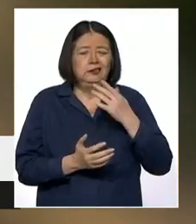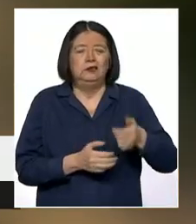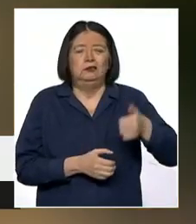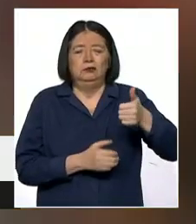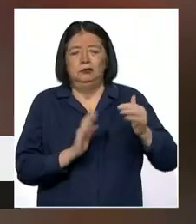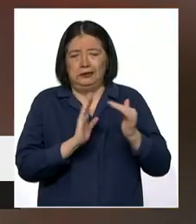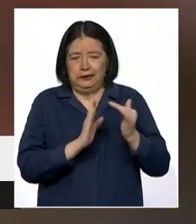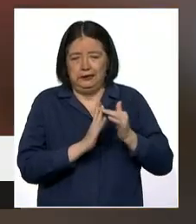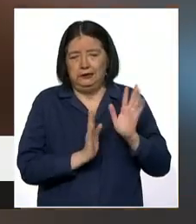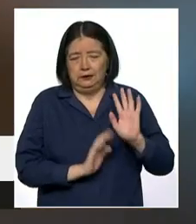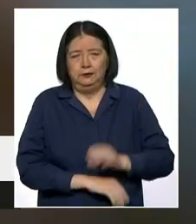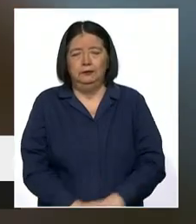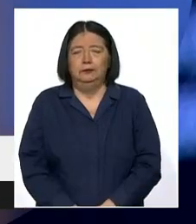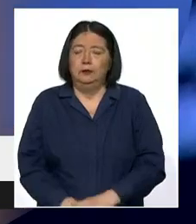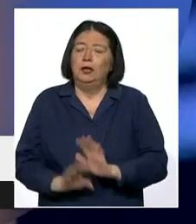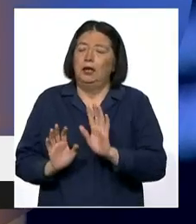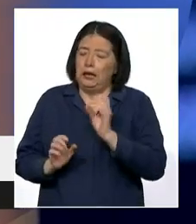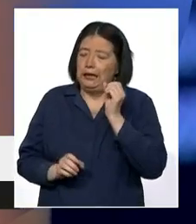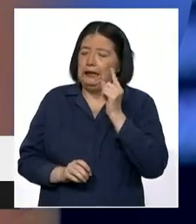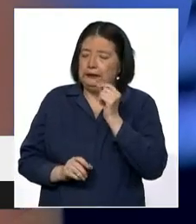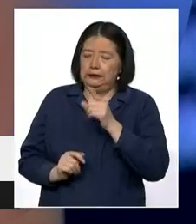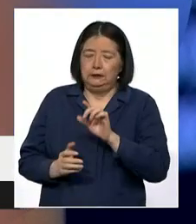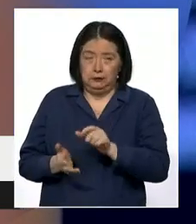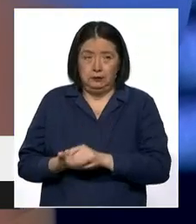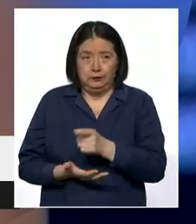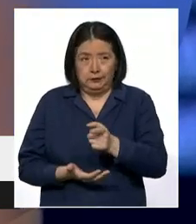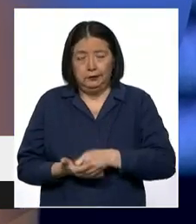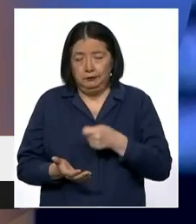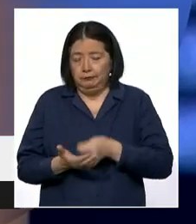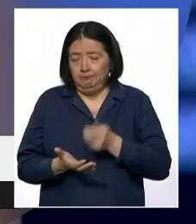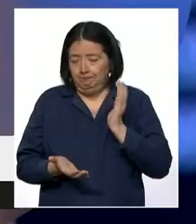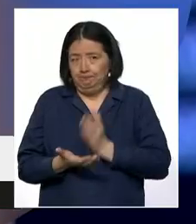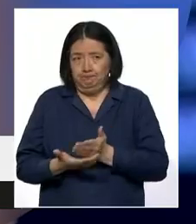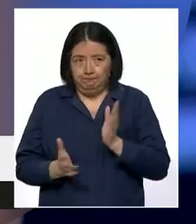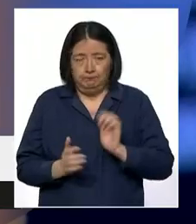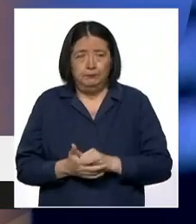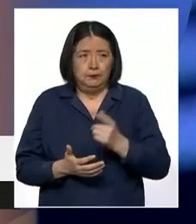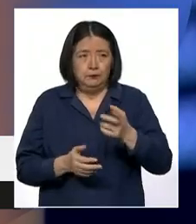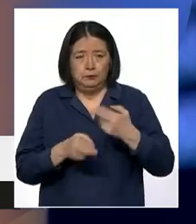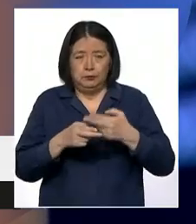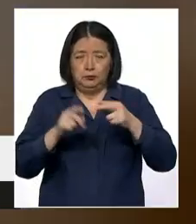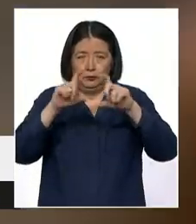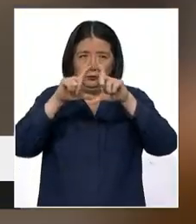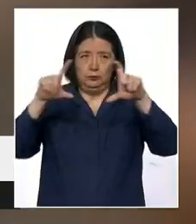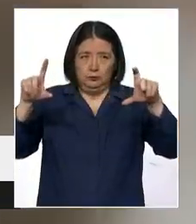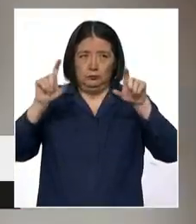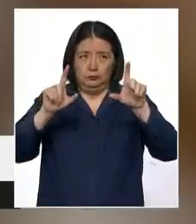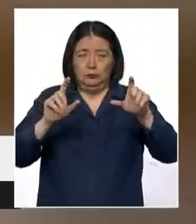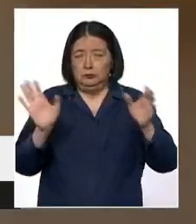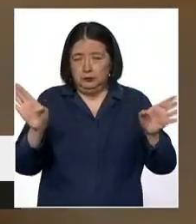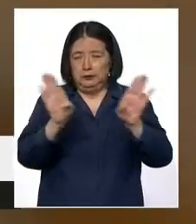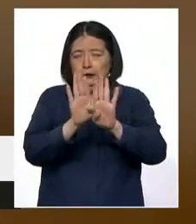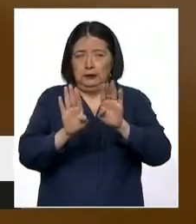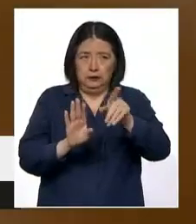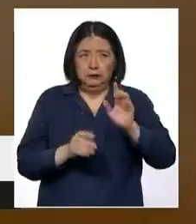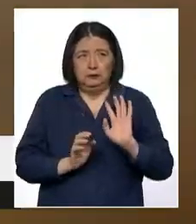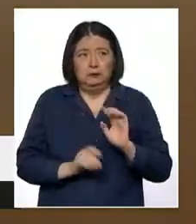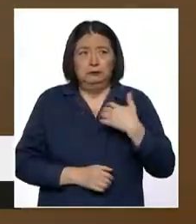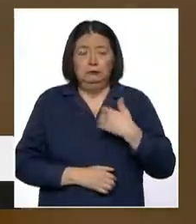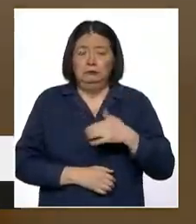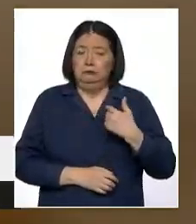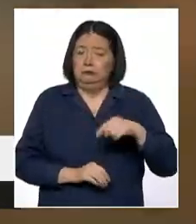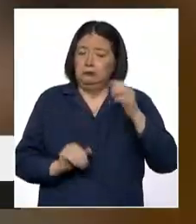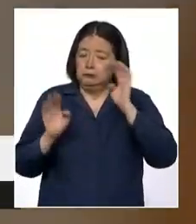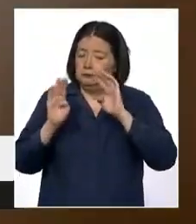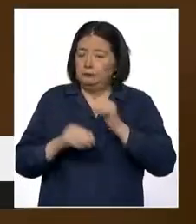este caso es el propietario. Claro, ¿no? El dueño de casa justamente es el que ha sido multado, por ende se ha colocado su nombre y el letrero está ahí de clausura. Ahora, sí es preocupante